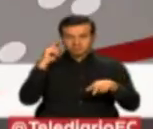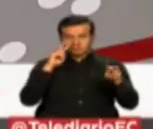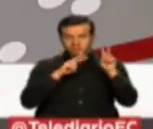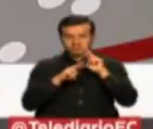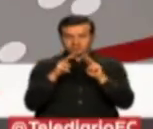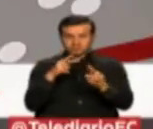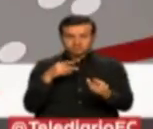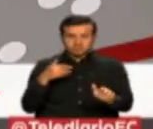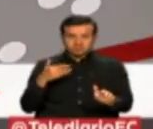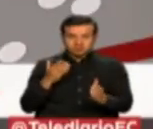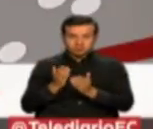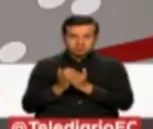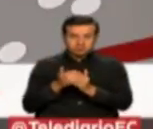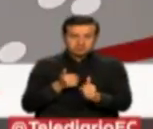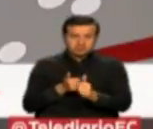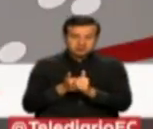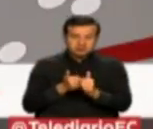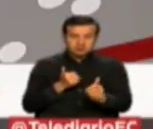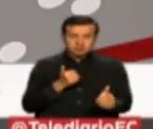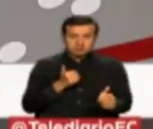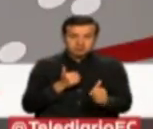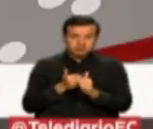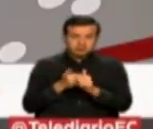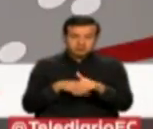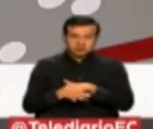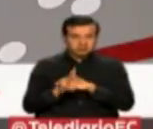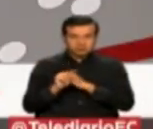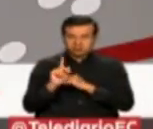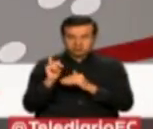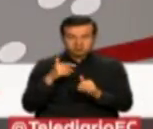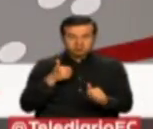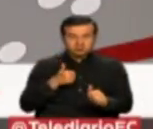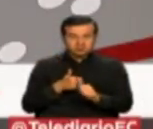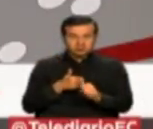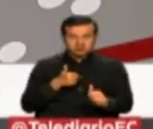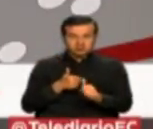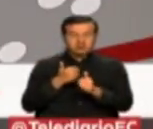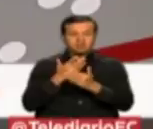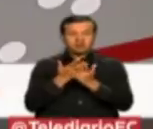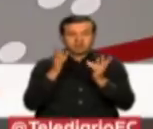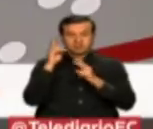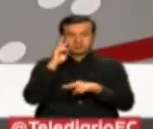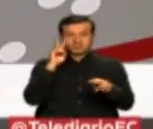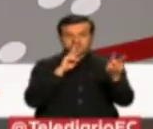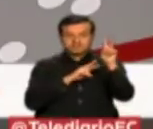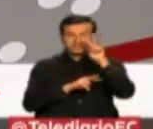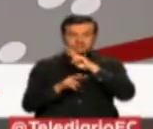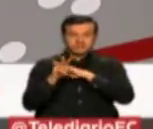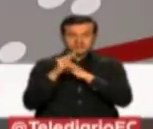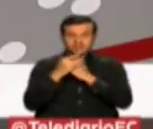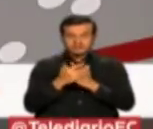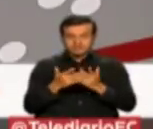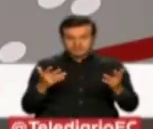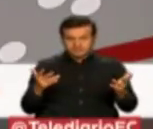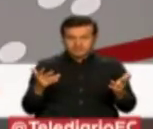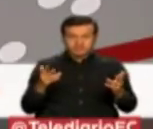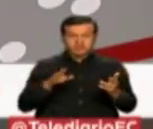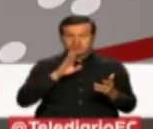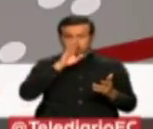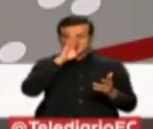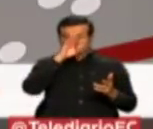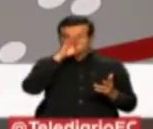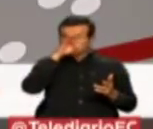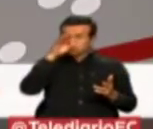un acercamiento a los límites y no un ingreso. Esto también es parte del monitoreo. Por eso la Armada está haciendo